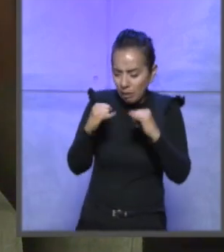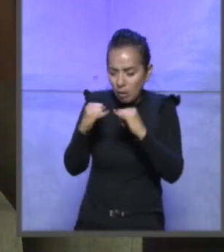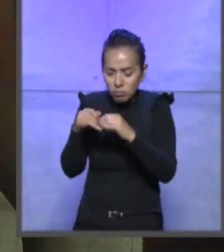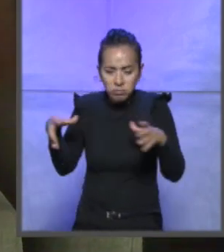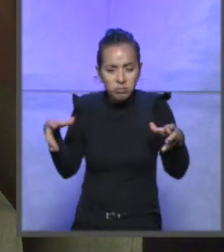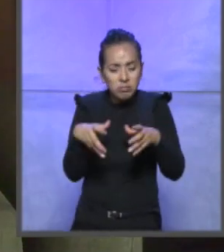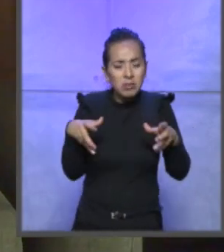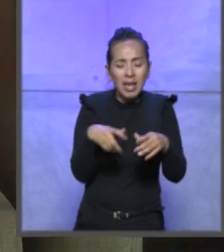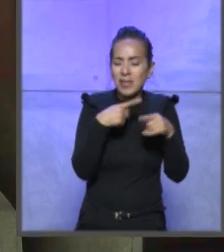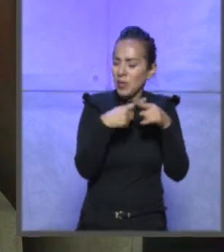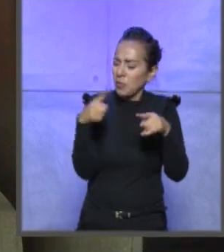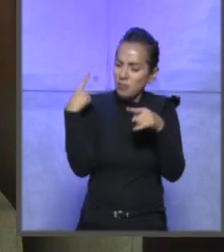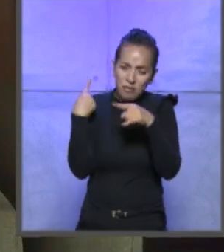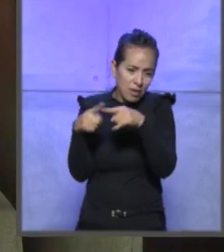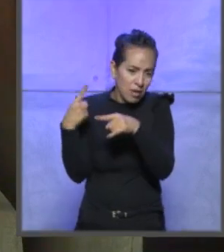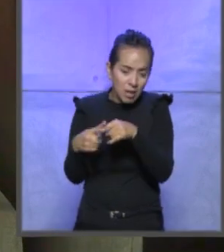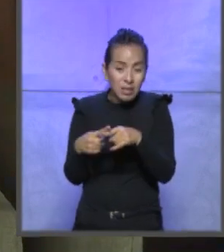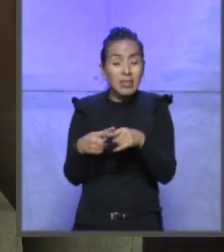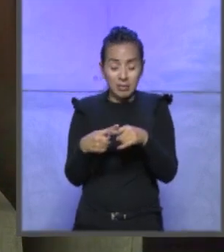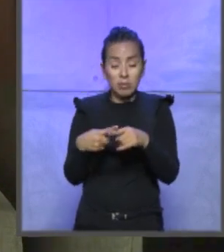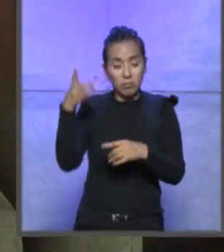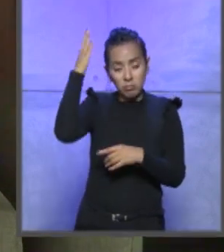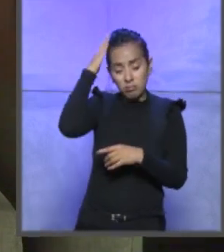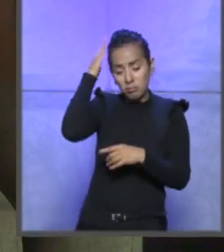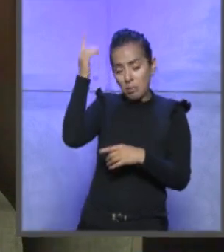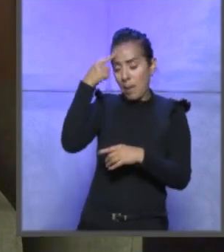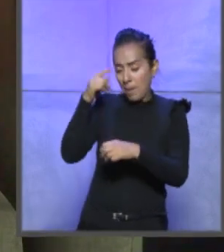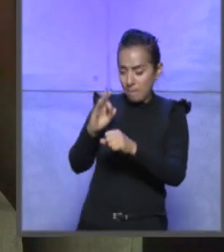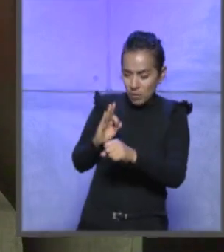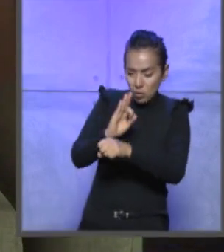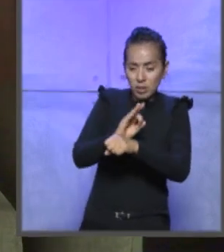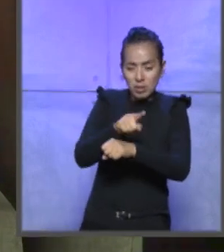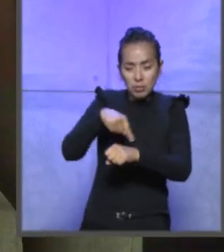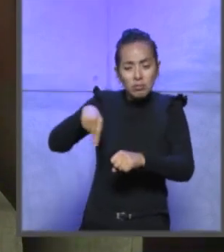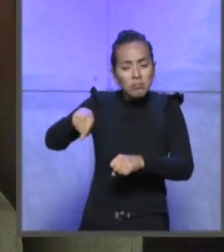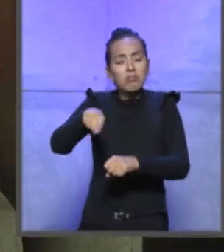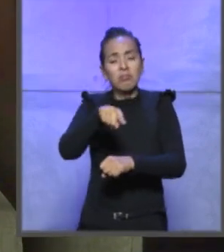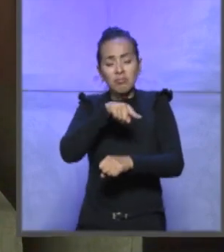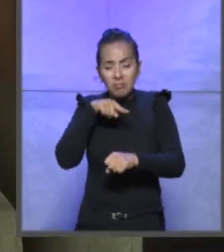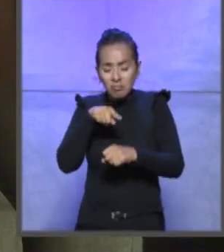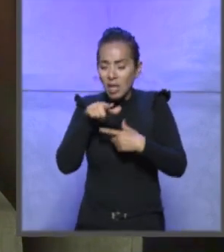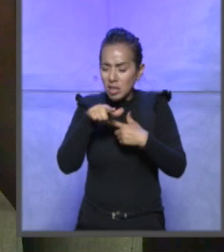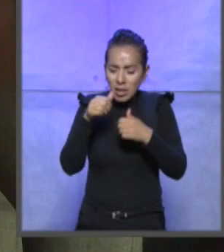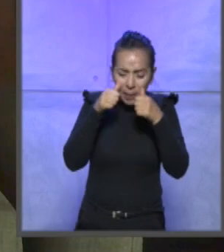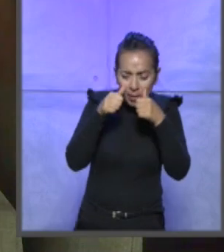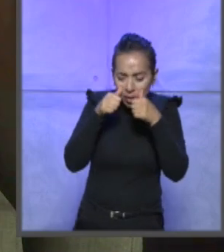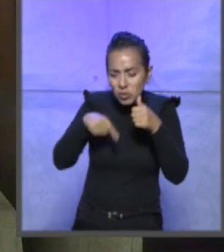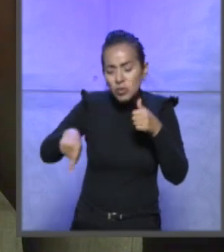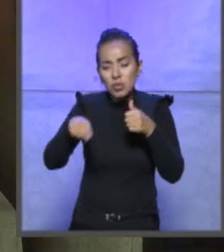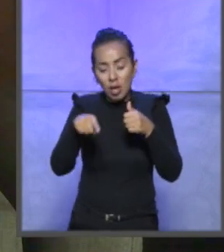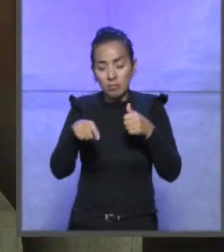órganos, se compone de diversas instituciones encargadas de la protección, la defensa y el